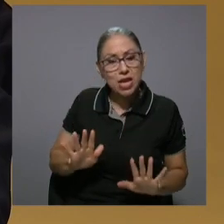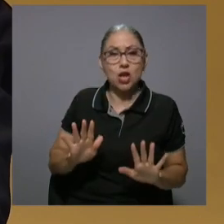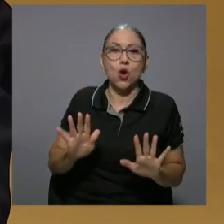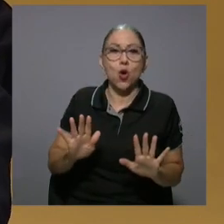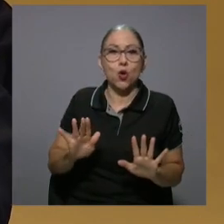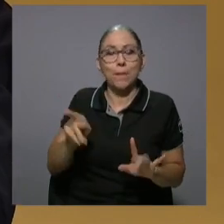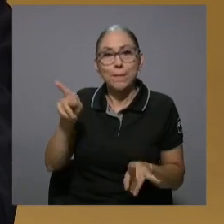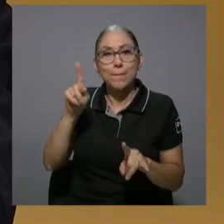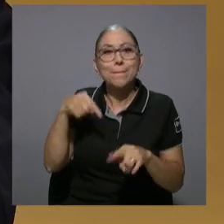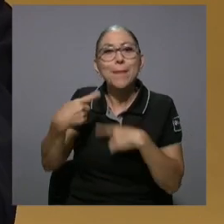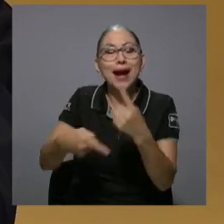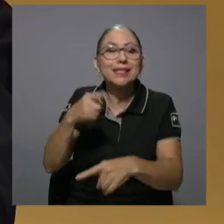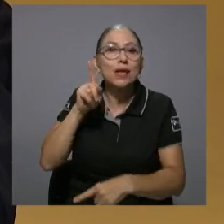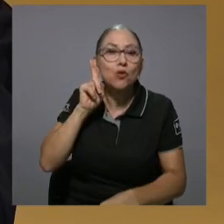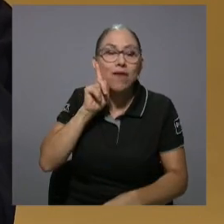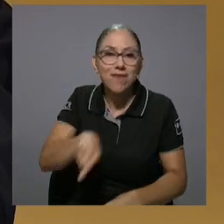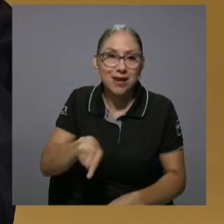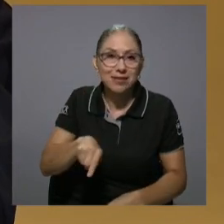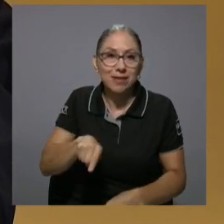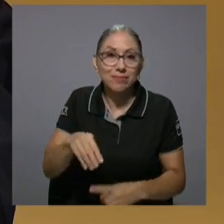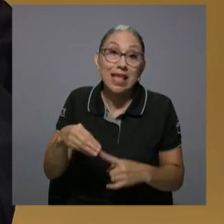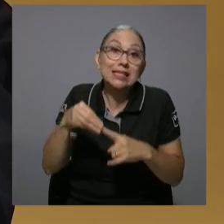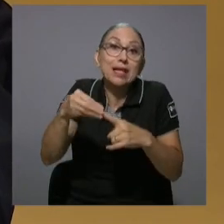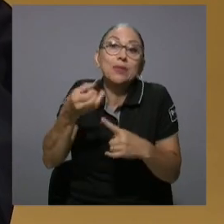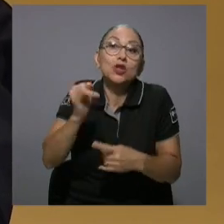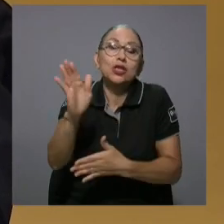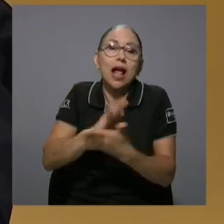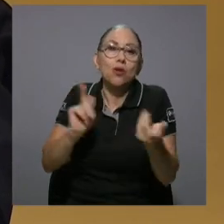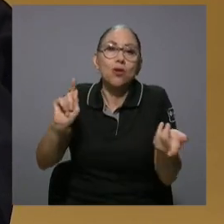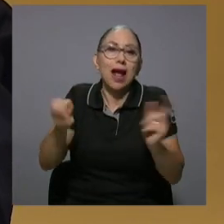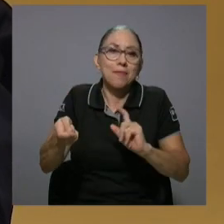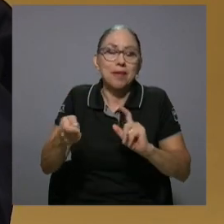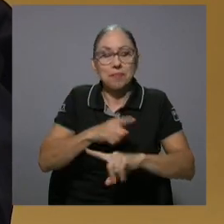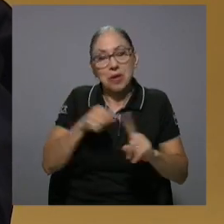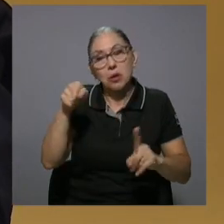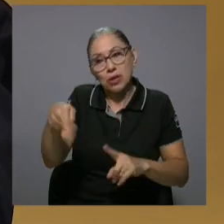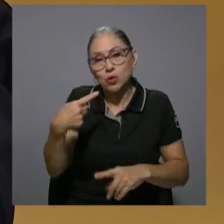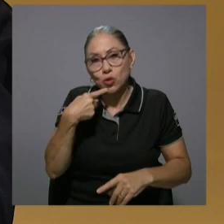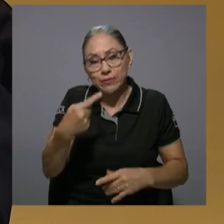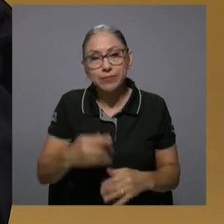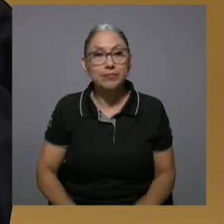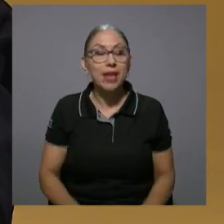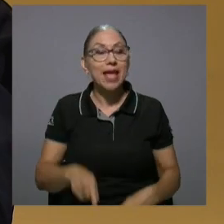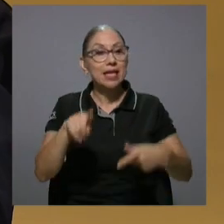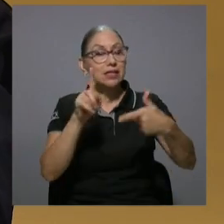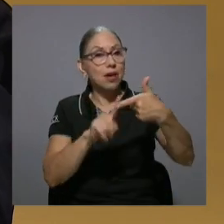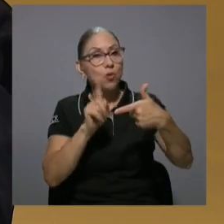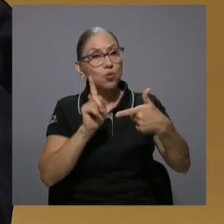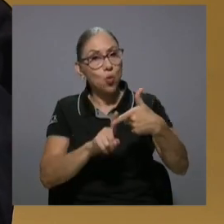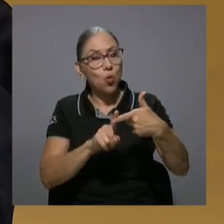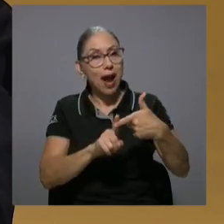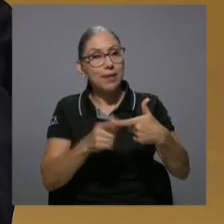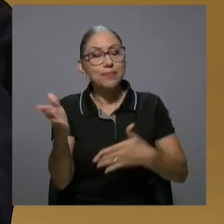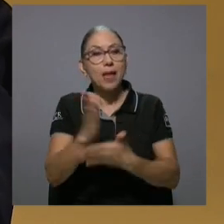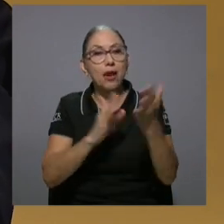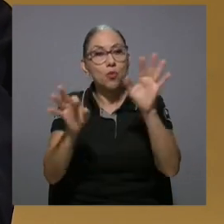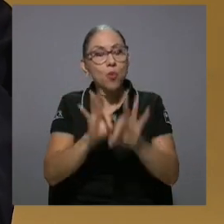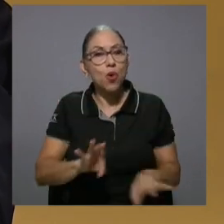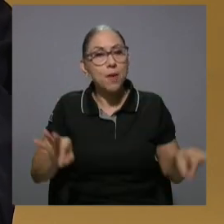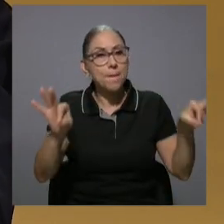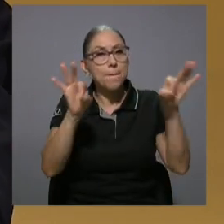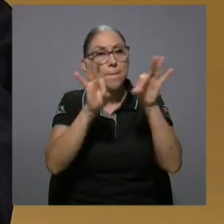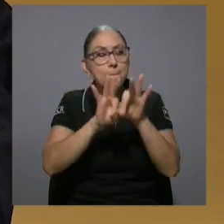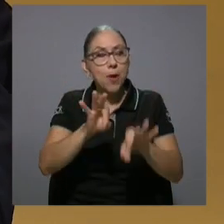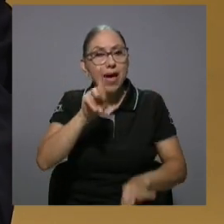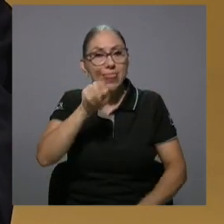una farsa. Entonces eso es algo que yo rescato. En segundo lugar, un aspecto muy importante que hay que tomar